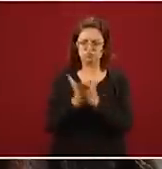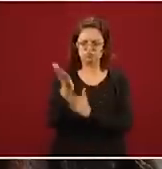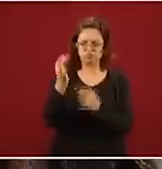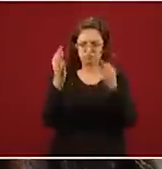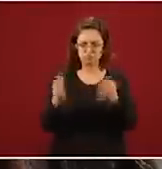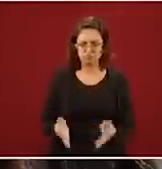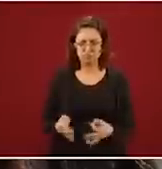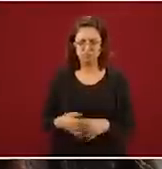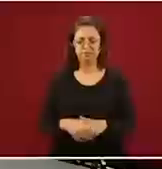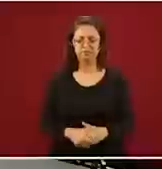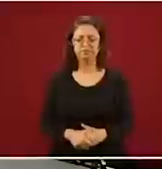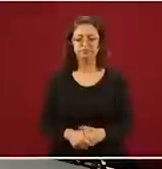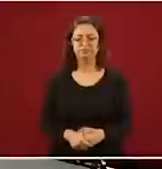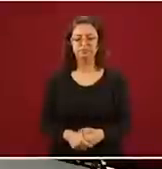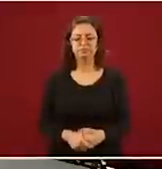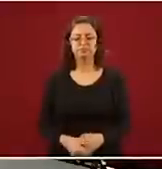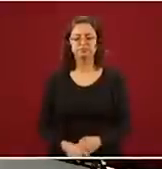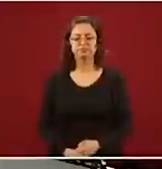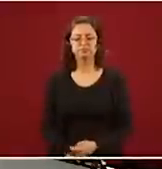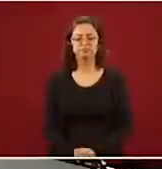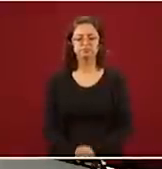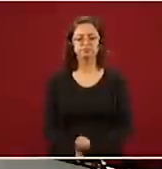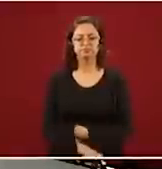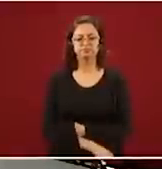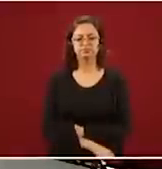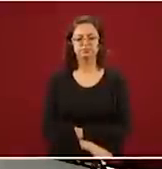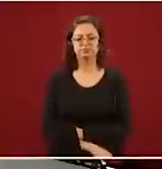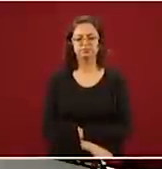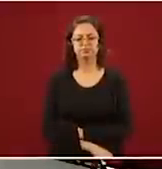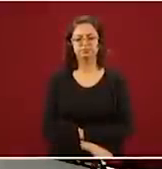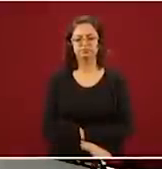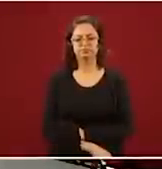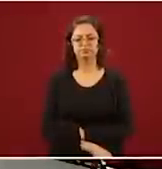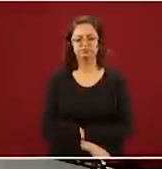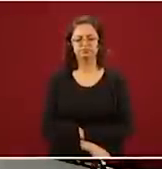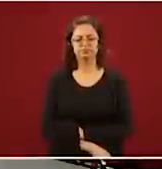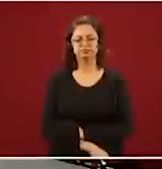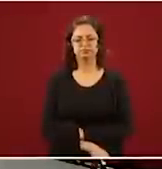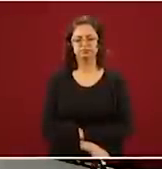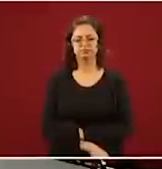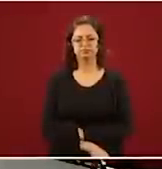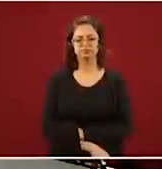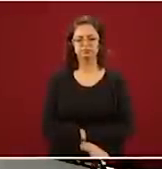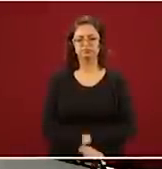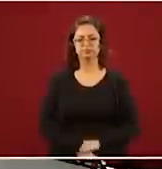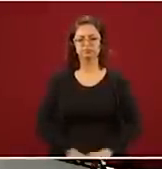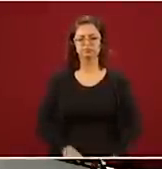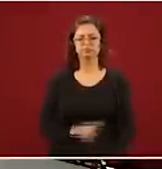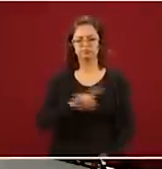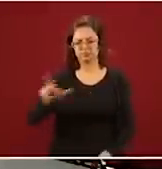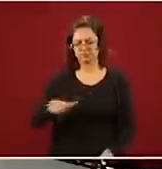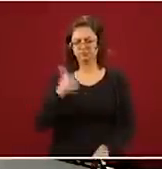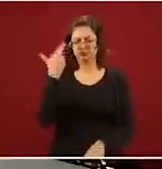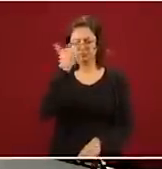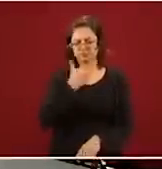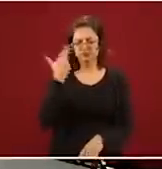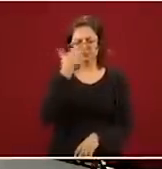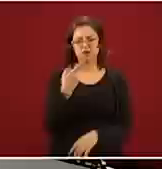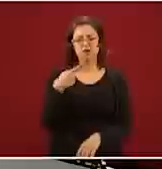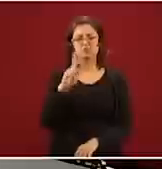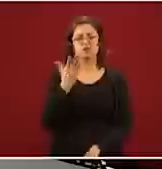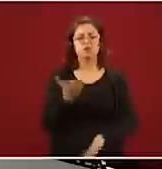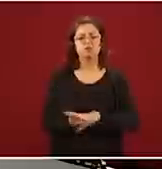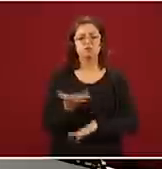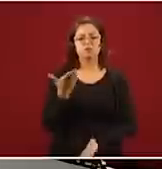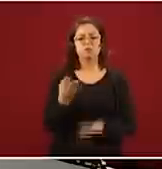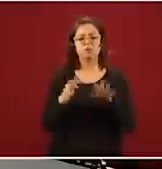Lo vamos a analizar. sea, lo vemos. Pero es muy